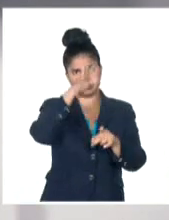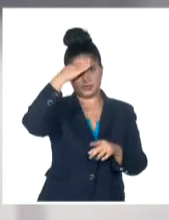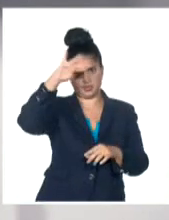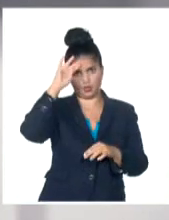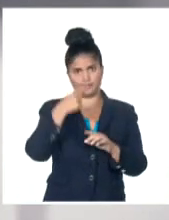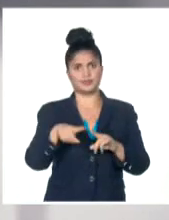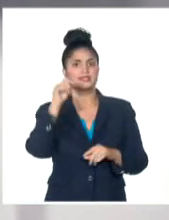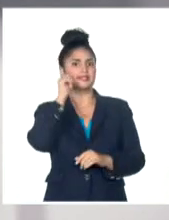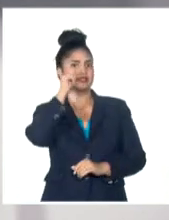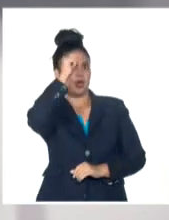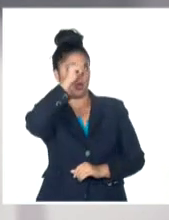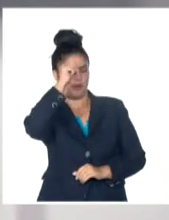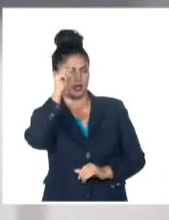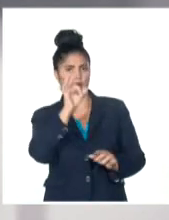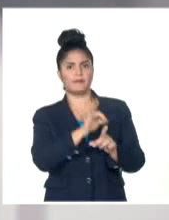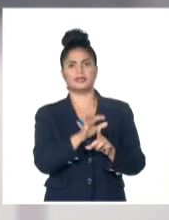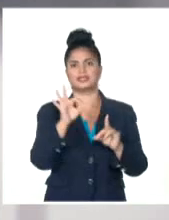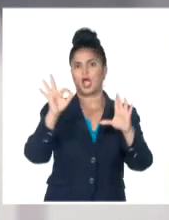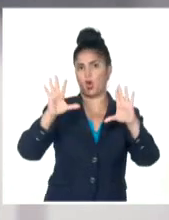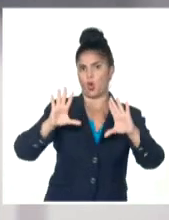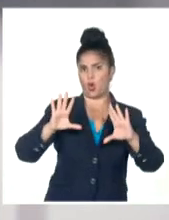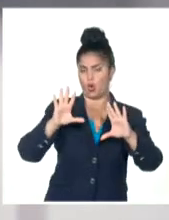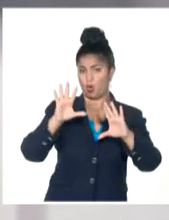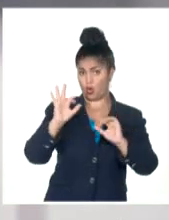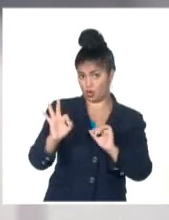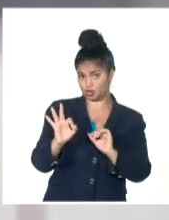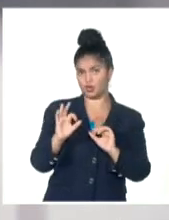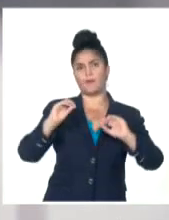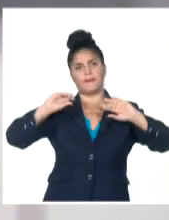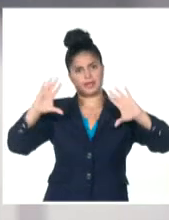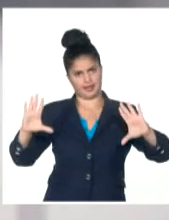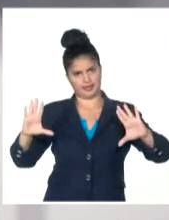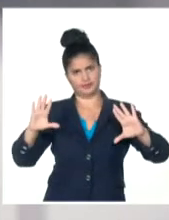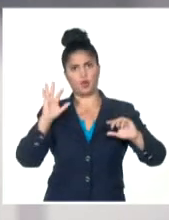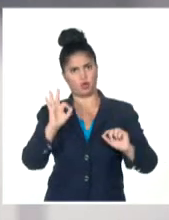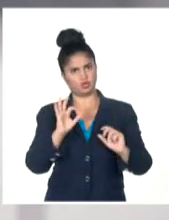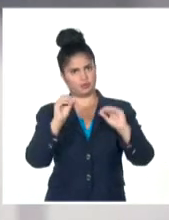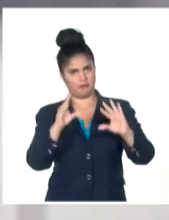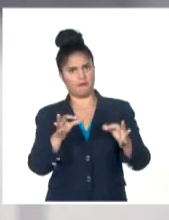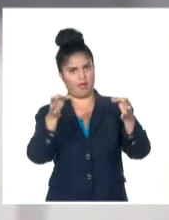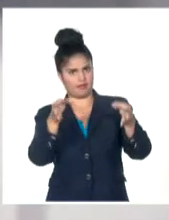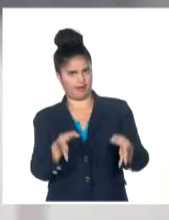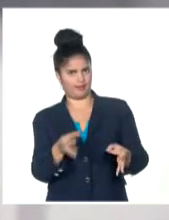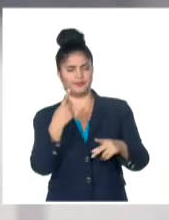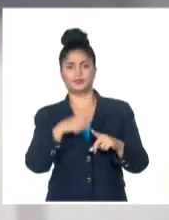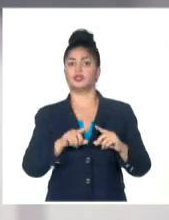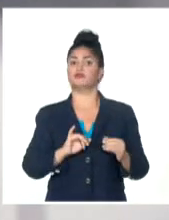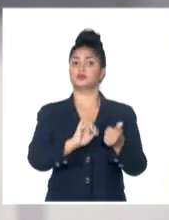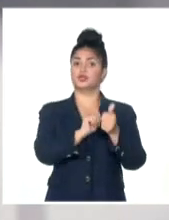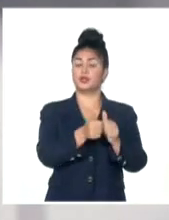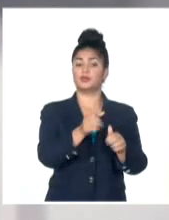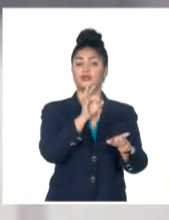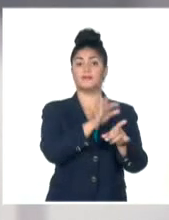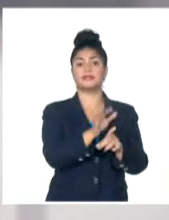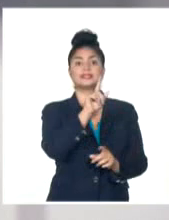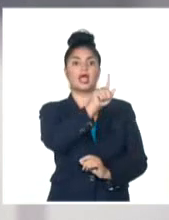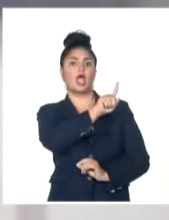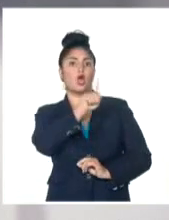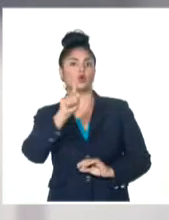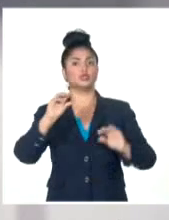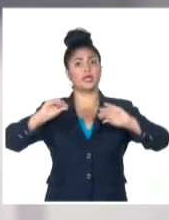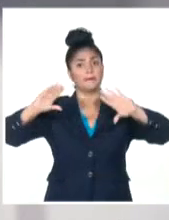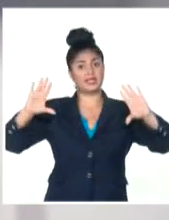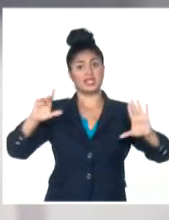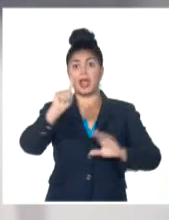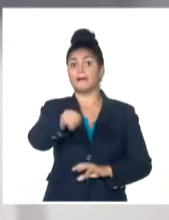y domingo, pero desde las 8, también antes meridiano. De igual manera, el canal de los deportes transmitirá a partir de las 11 de la mañana de este